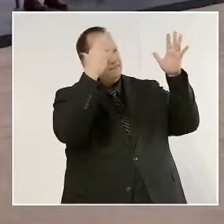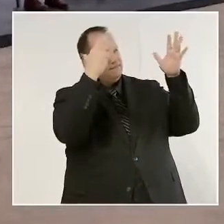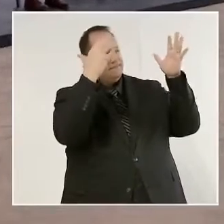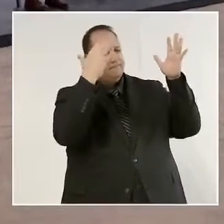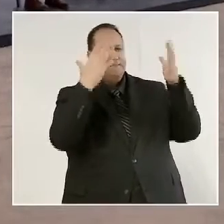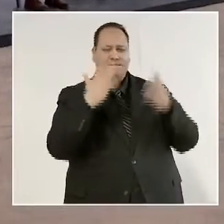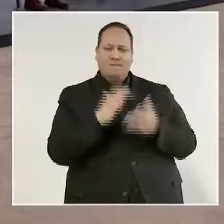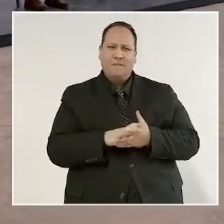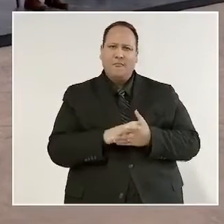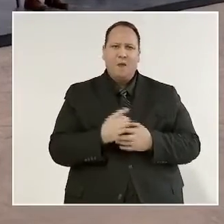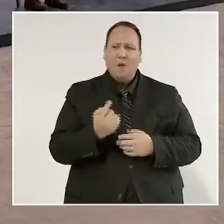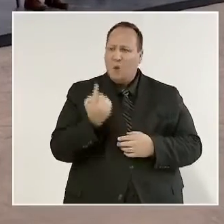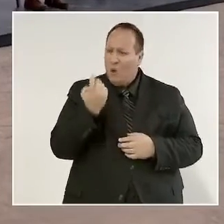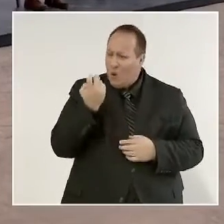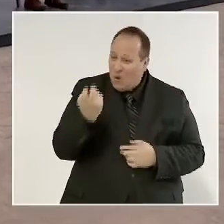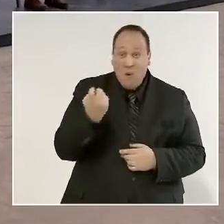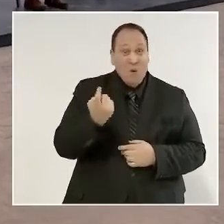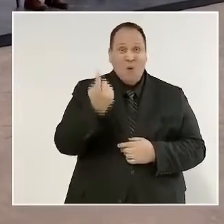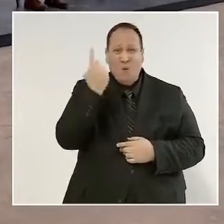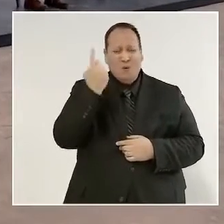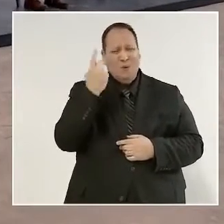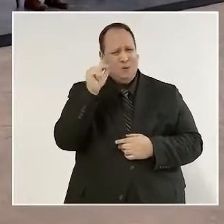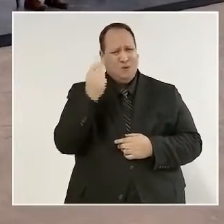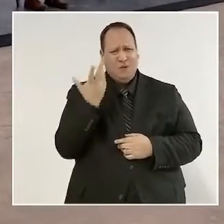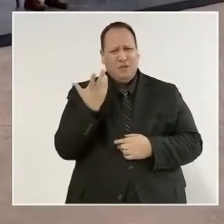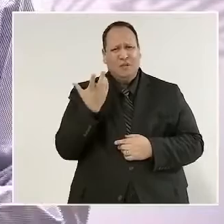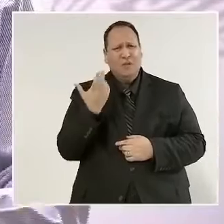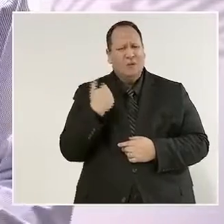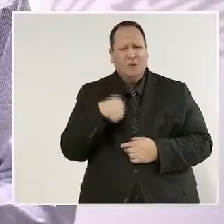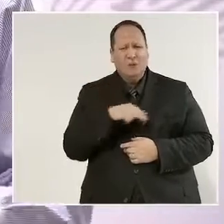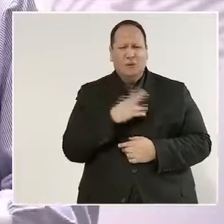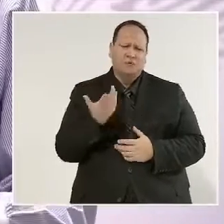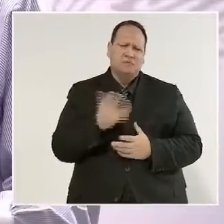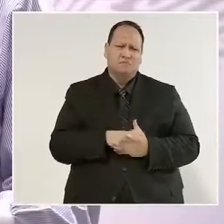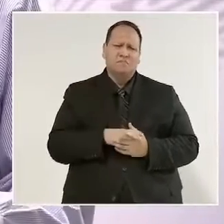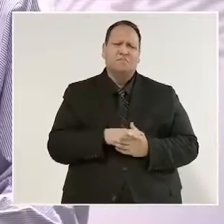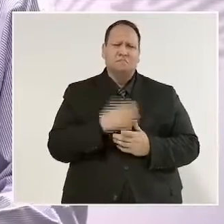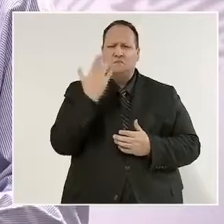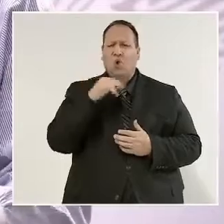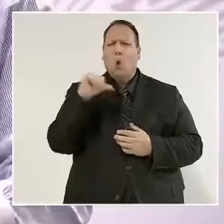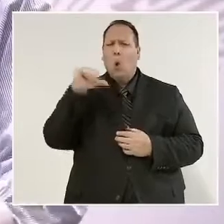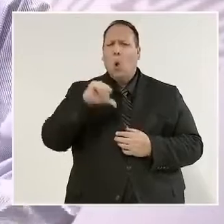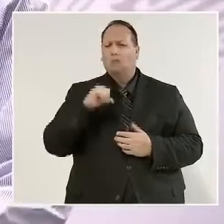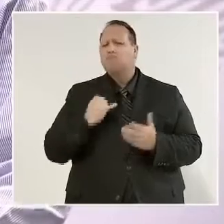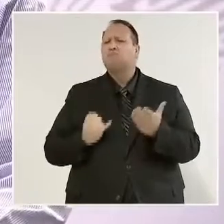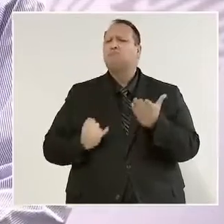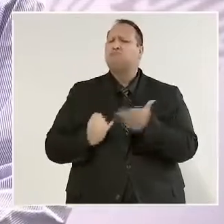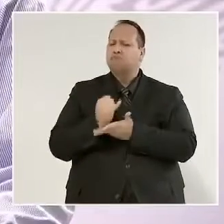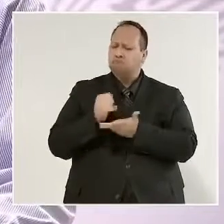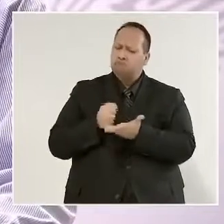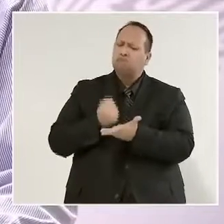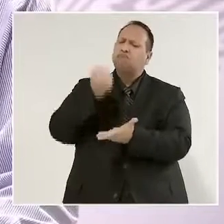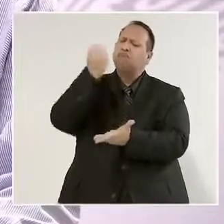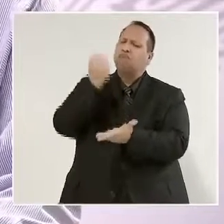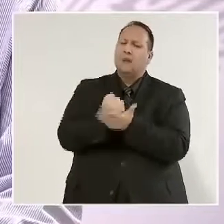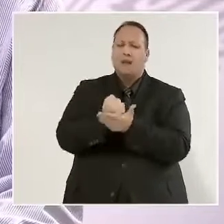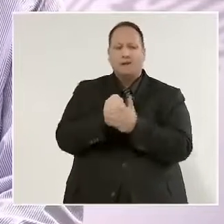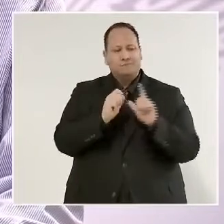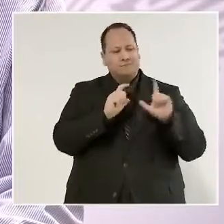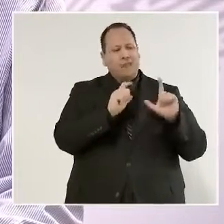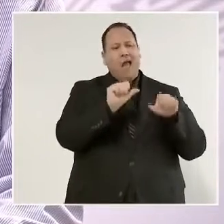No es solo por eso el que estamos tomando esta decisión de